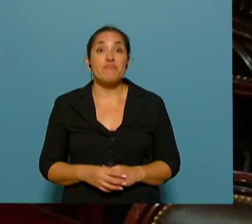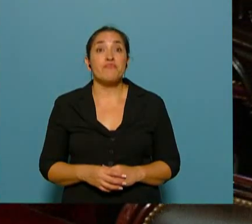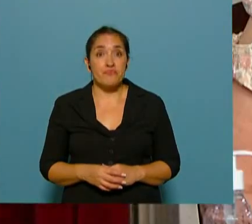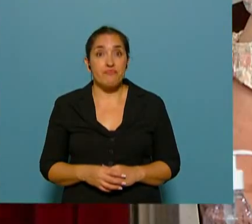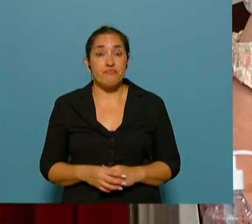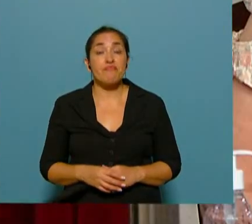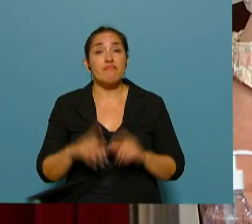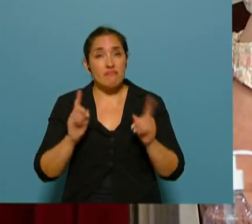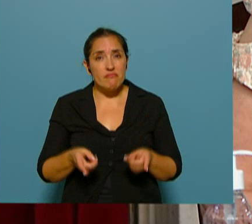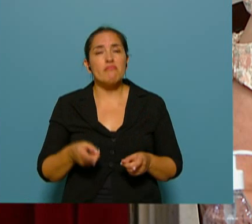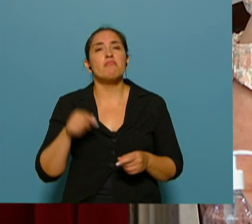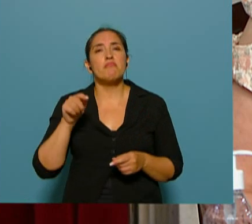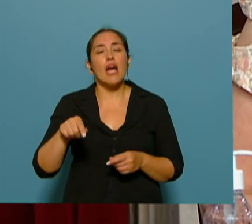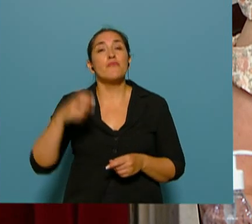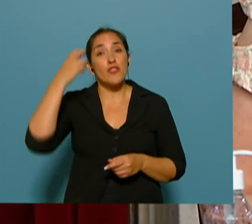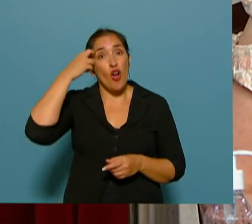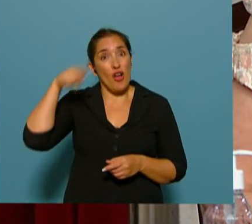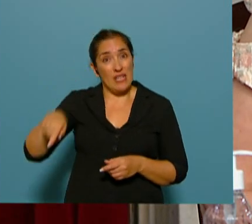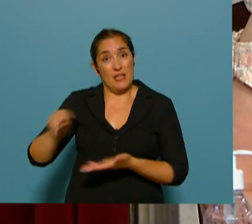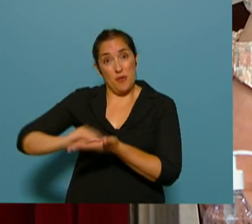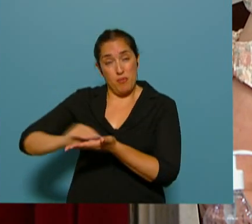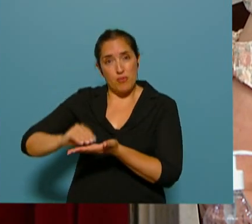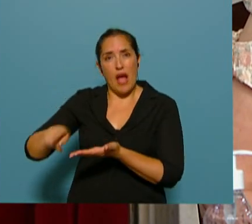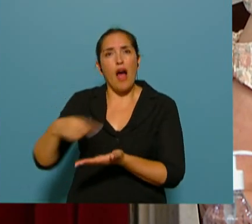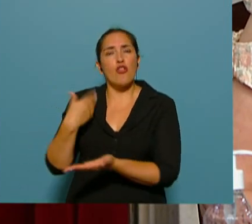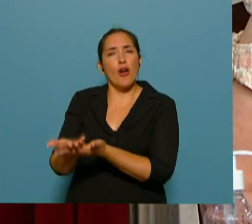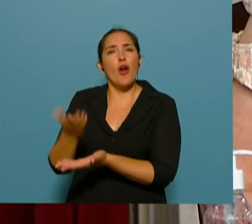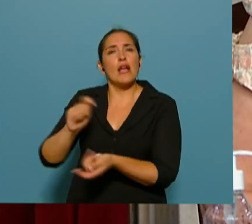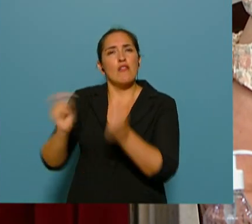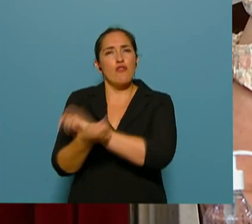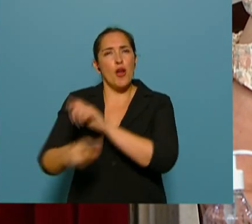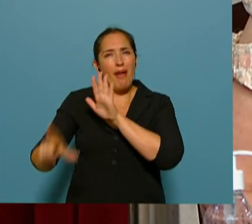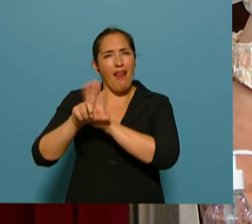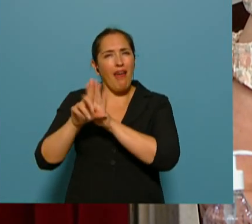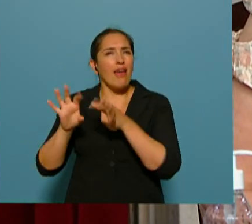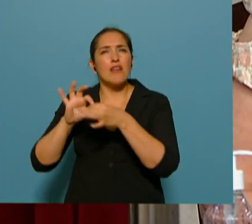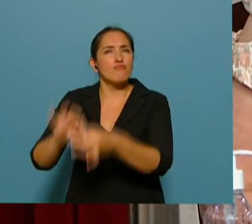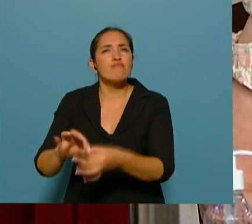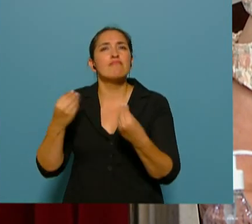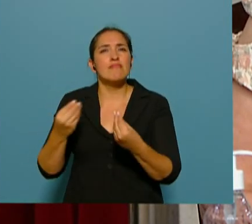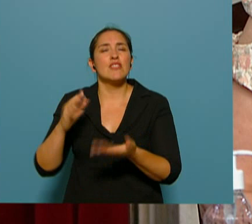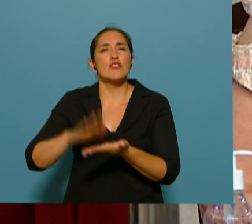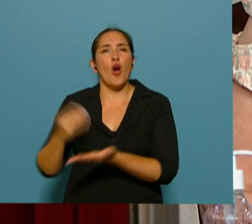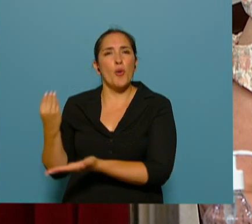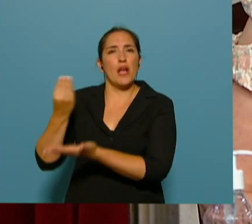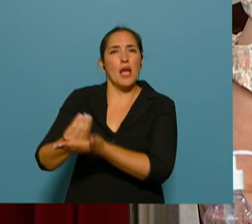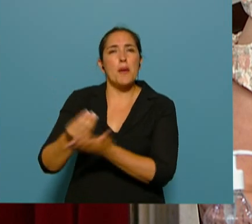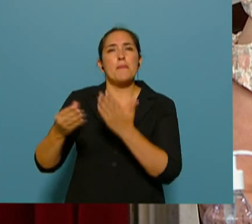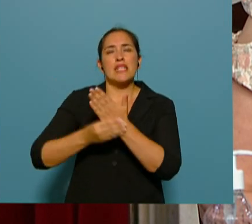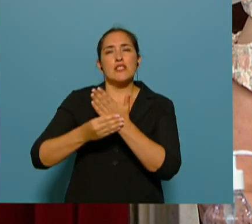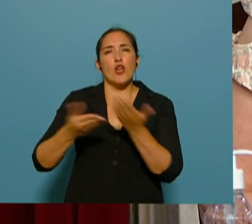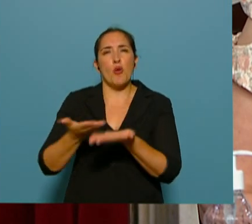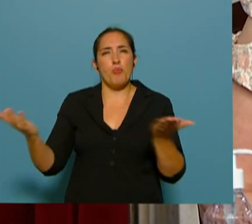También la Cámara Baja tiene para su tratamiento una reforma de ley que reglamenta aspectos vinculados a la selección del titular del Ministerio